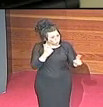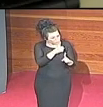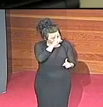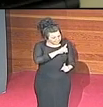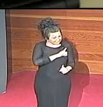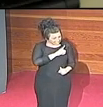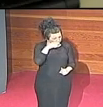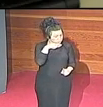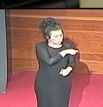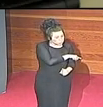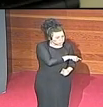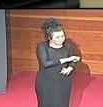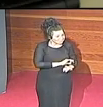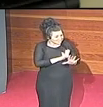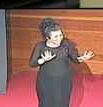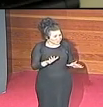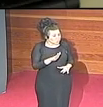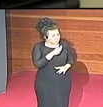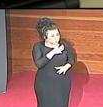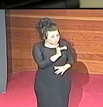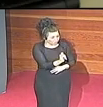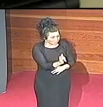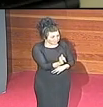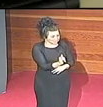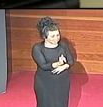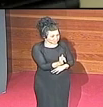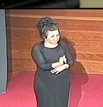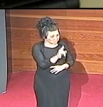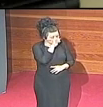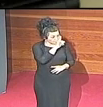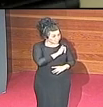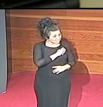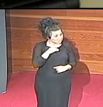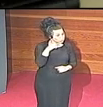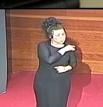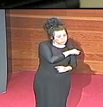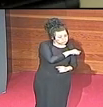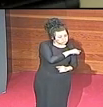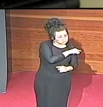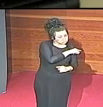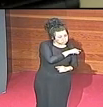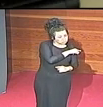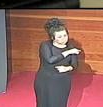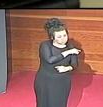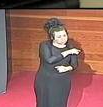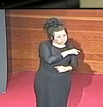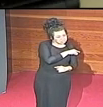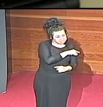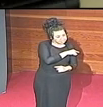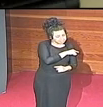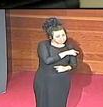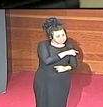Obviamente, tenían una motivación de la que las tropas rusas eran y siguen siendo aún ahora